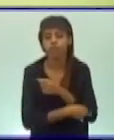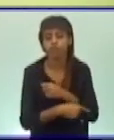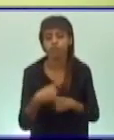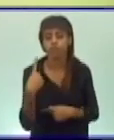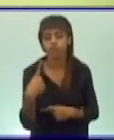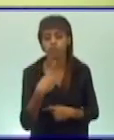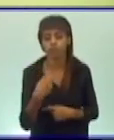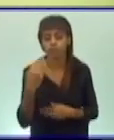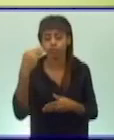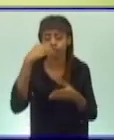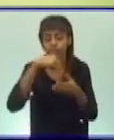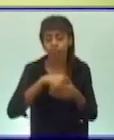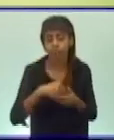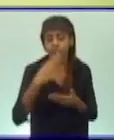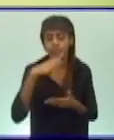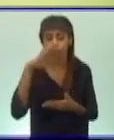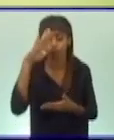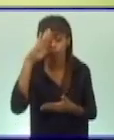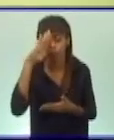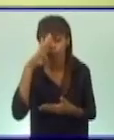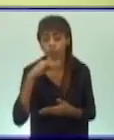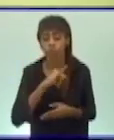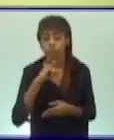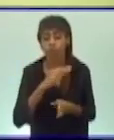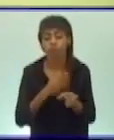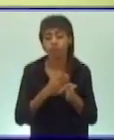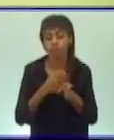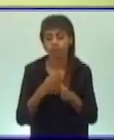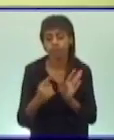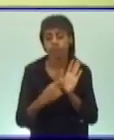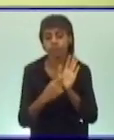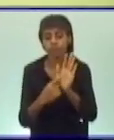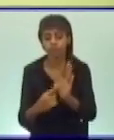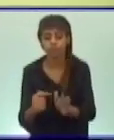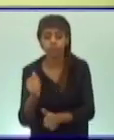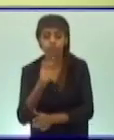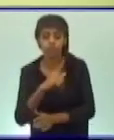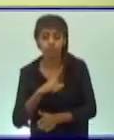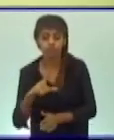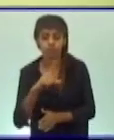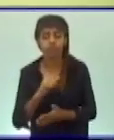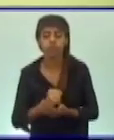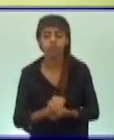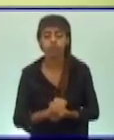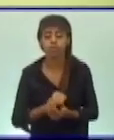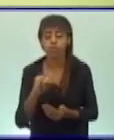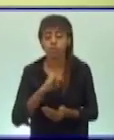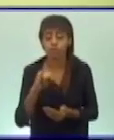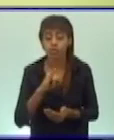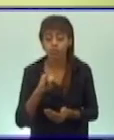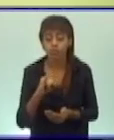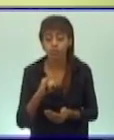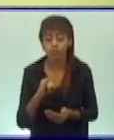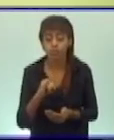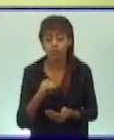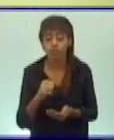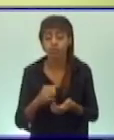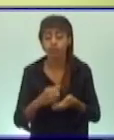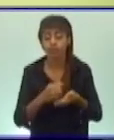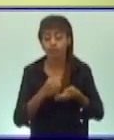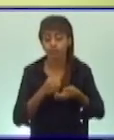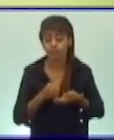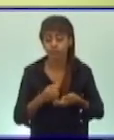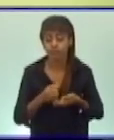nuestra patria también tenemos que seguir demostrando esa solidaridad para poder llegar y volver